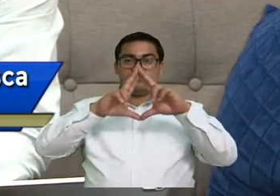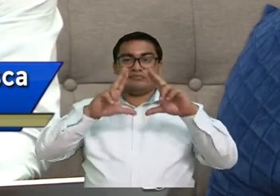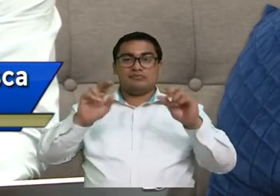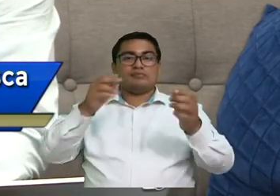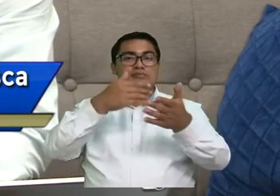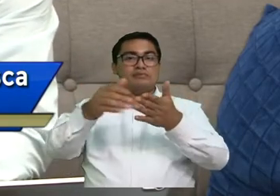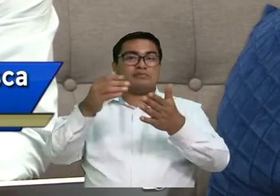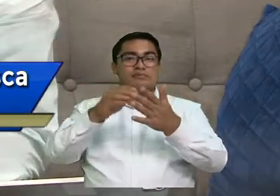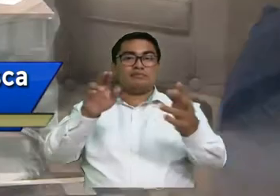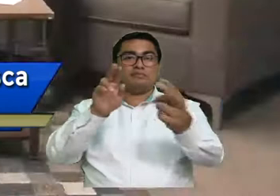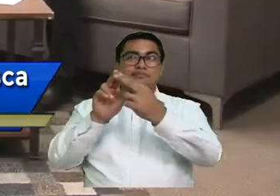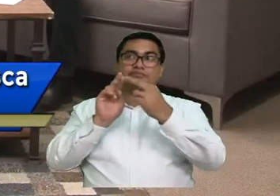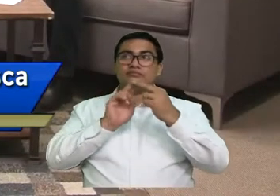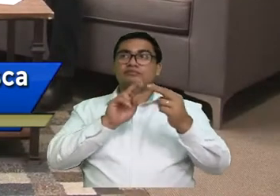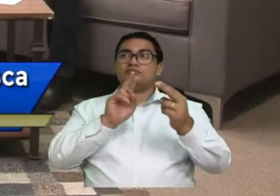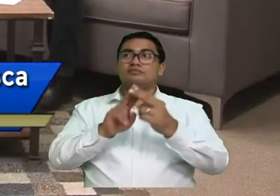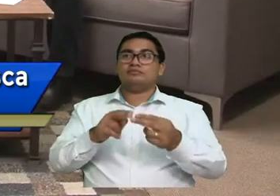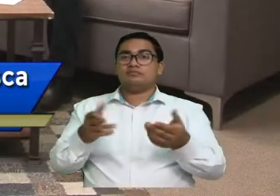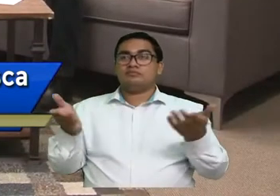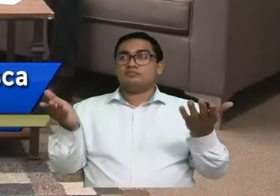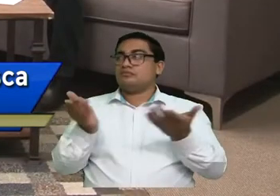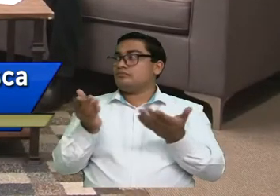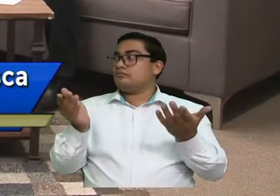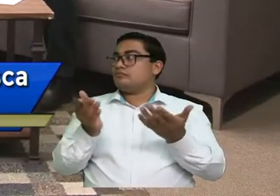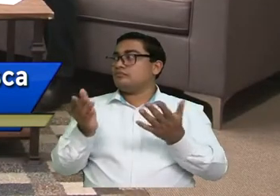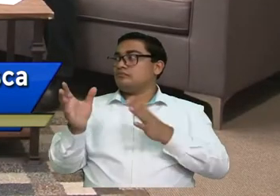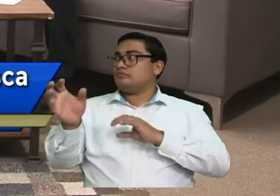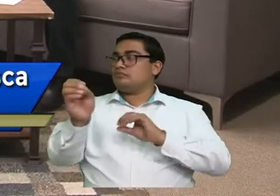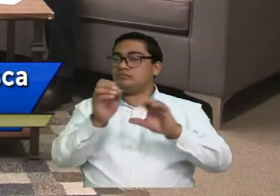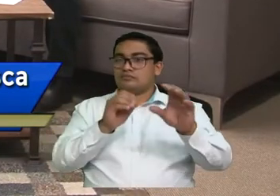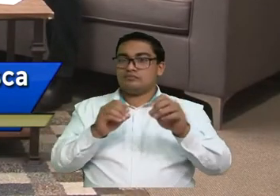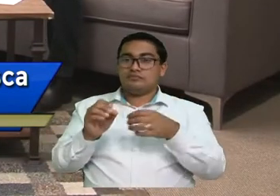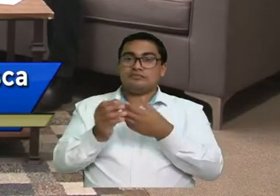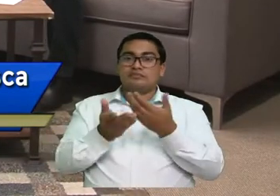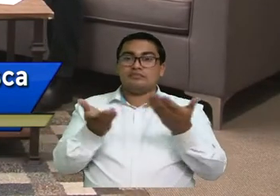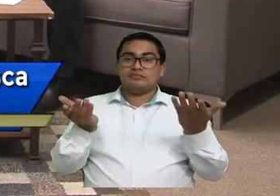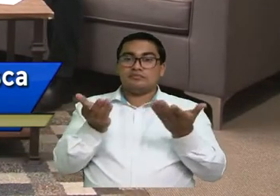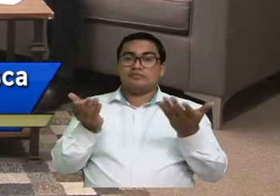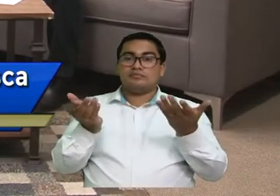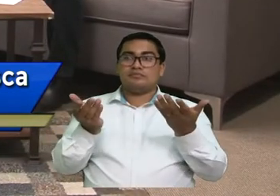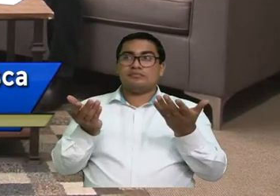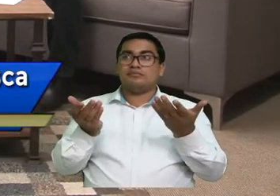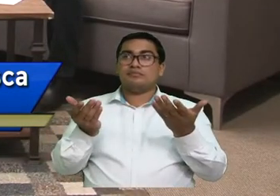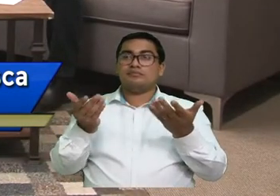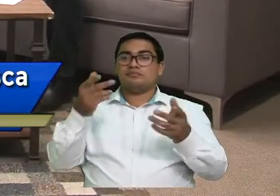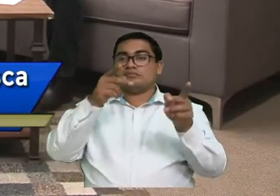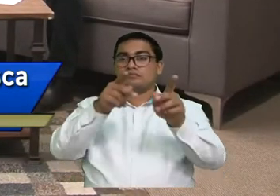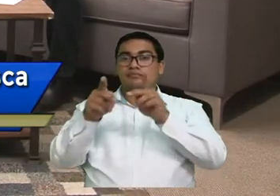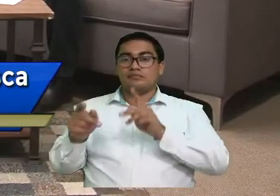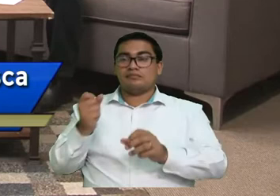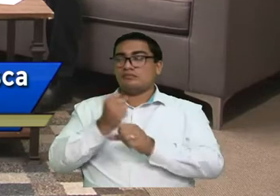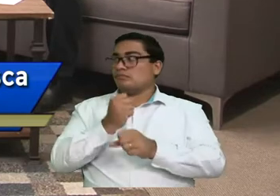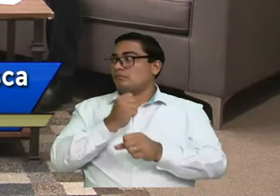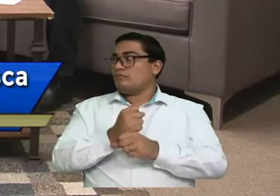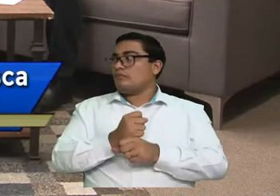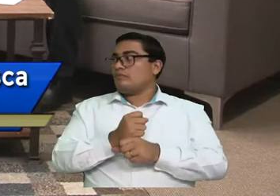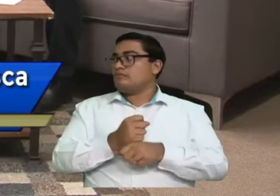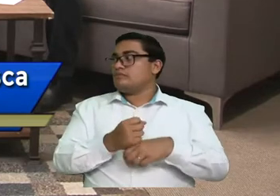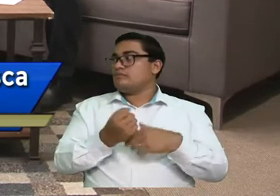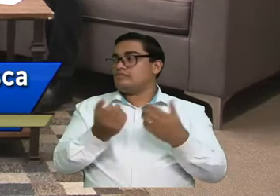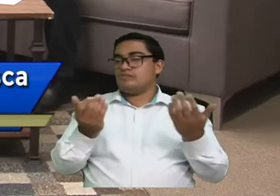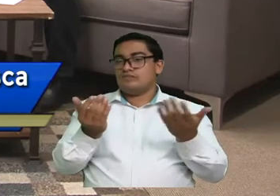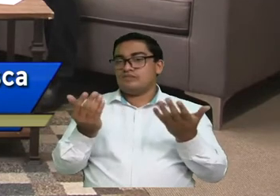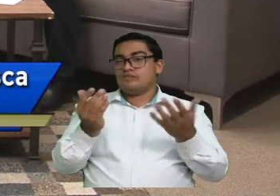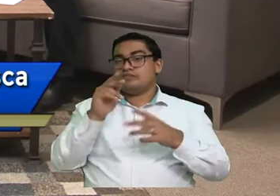estar capacitando, el estar conversando con nuestros productores nos lleva a